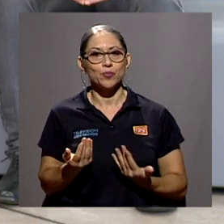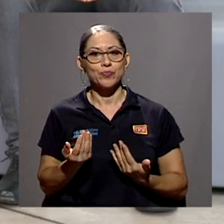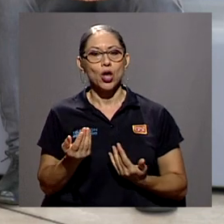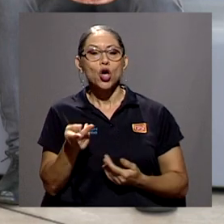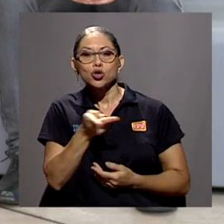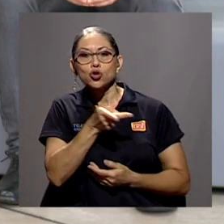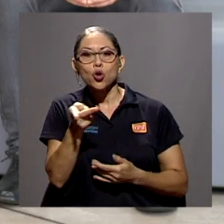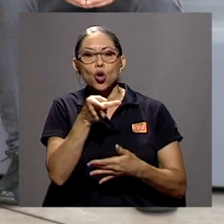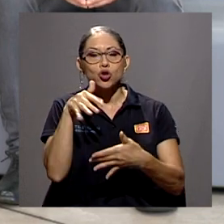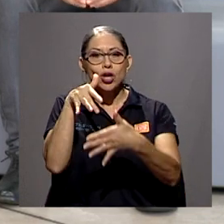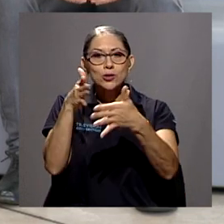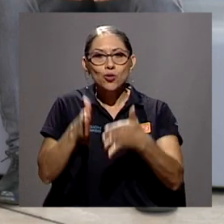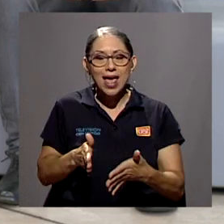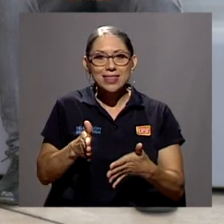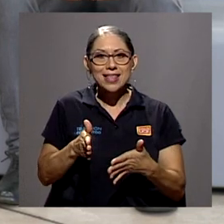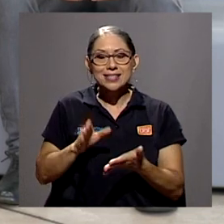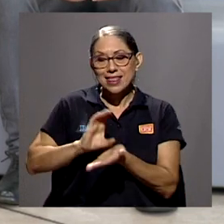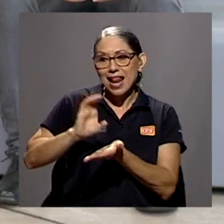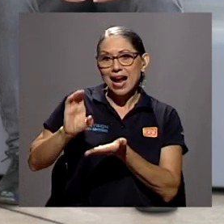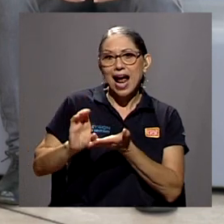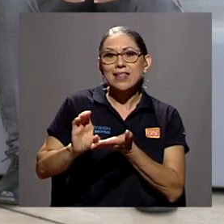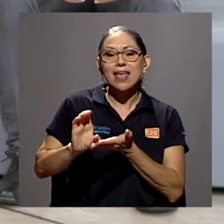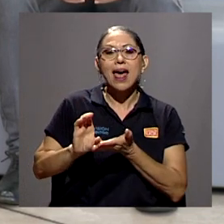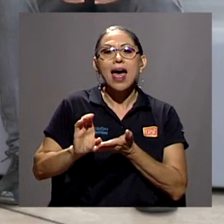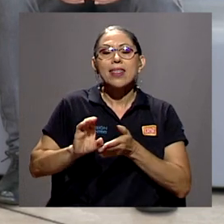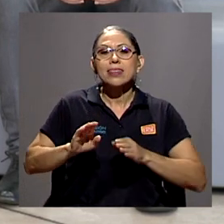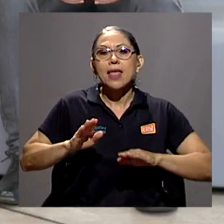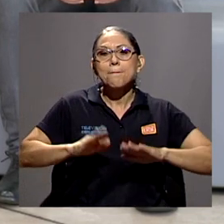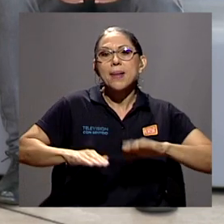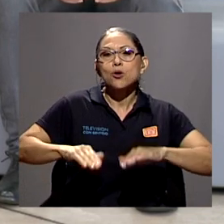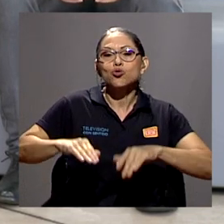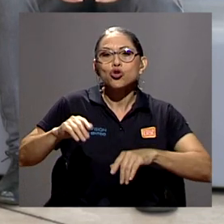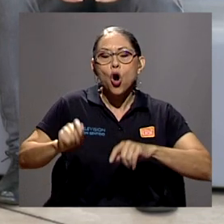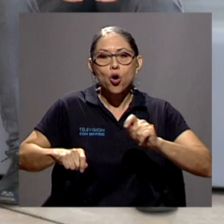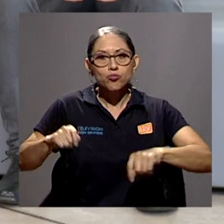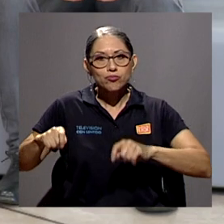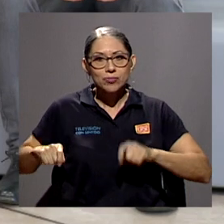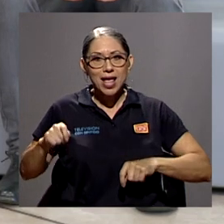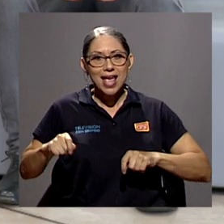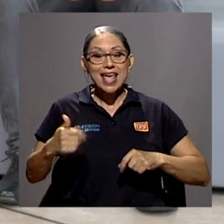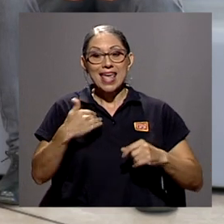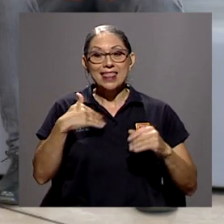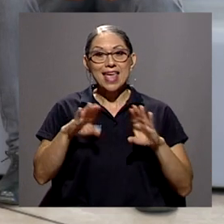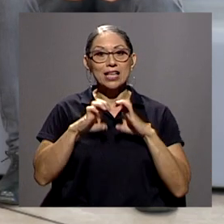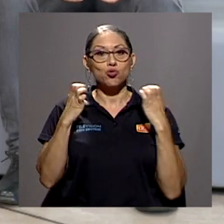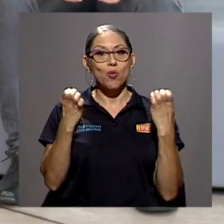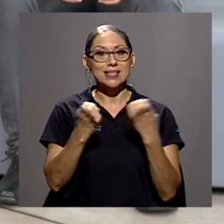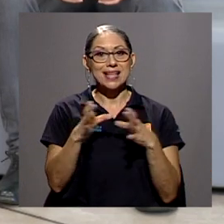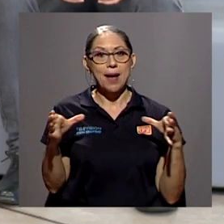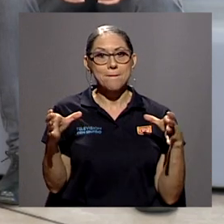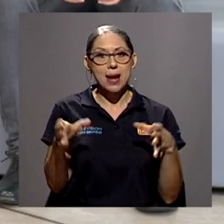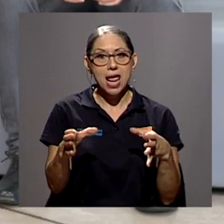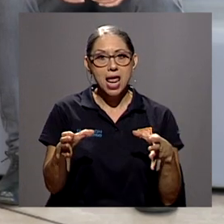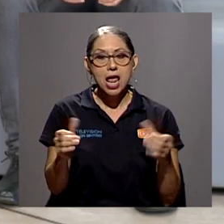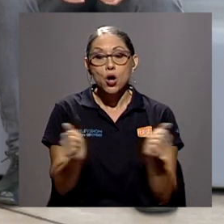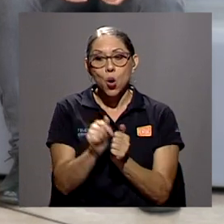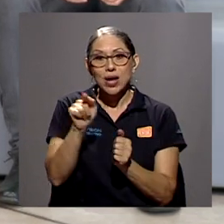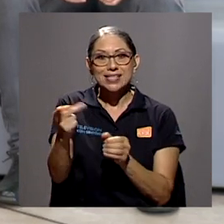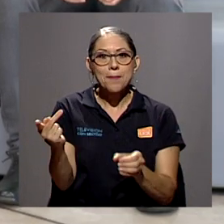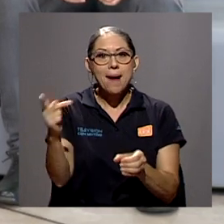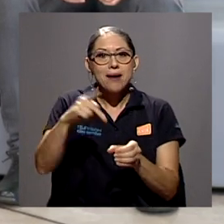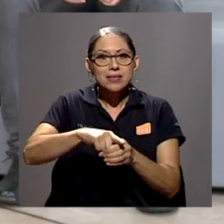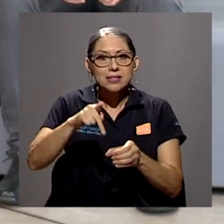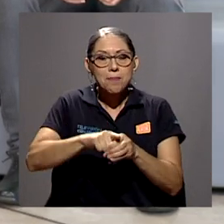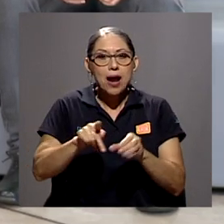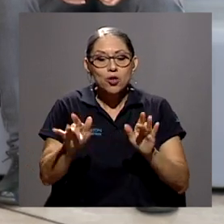dos estudiantes de la cátedra de percusión que tienen su ensamble con el cual participaron precisamente de la grabación